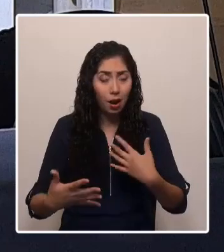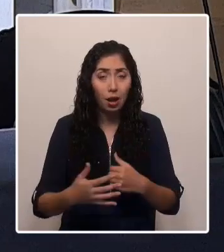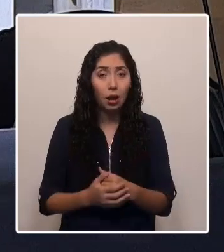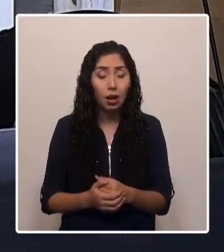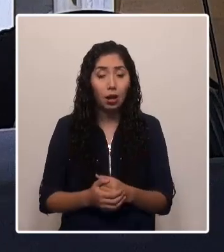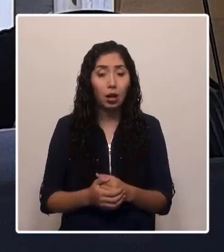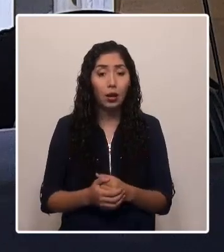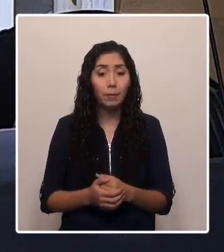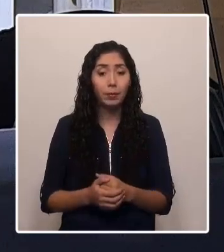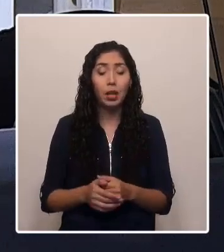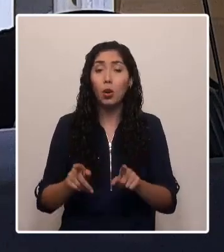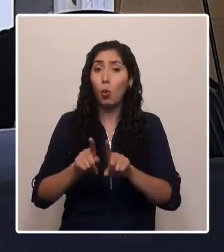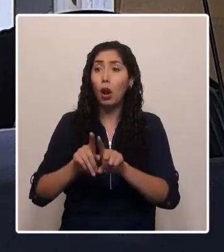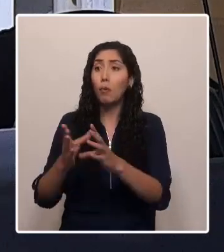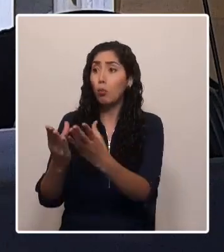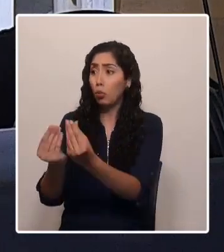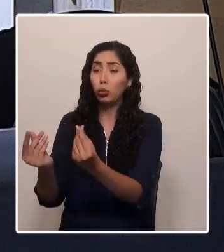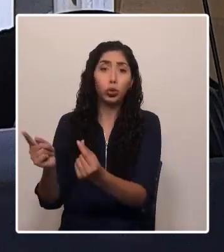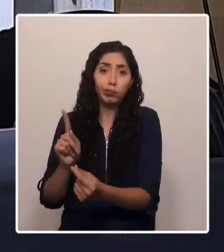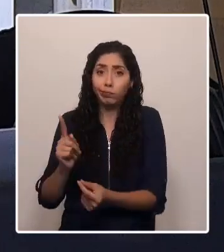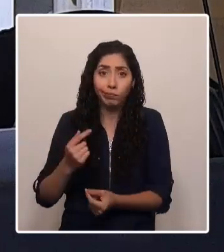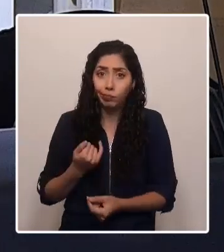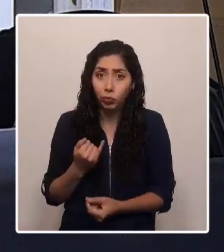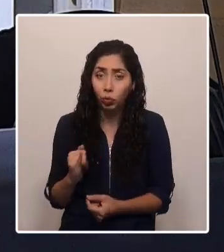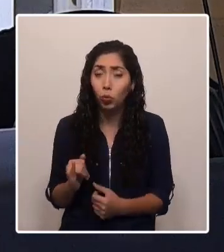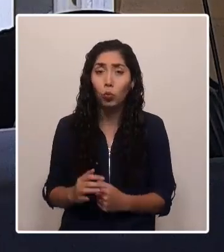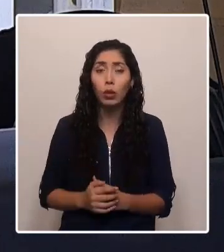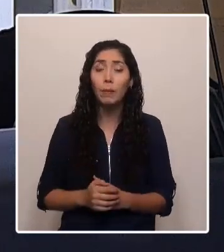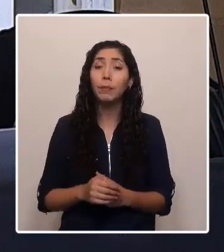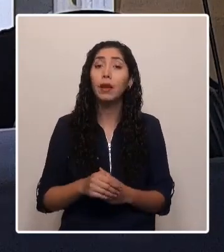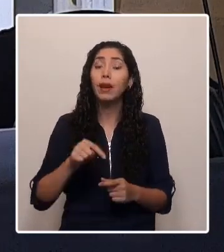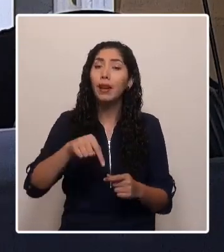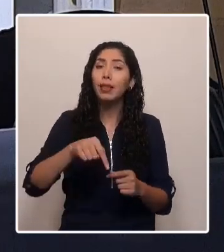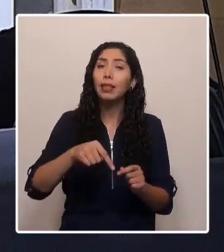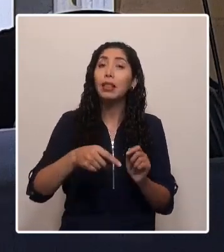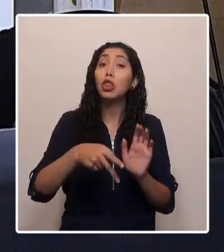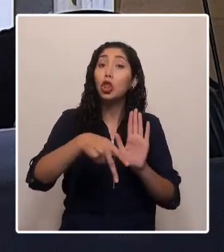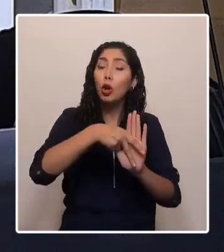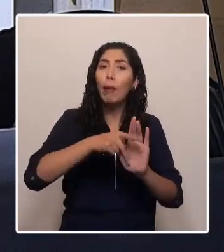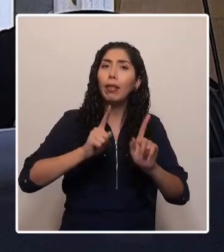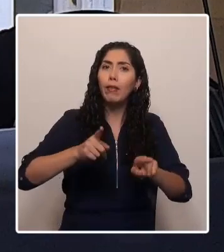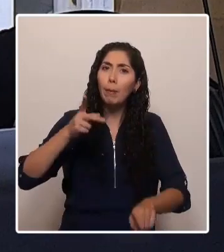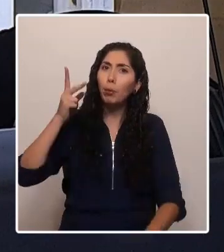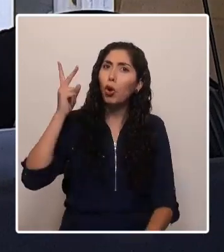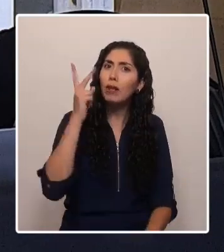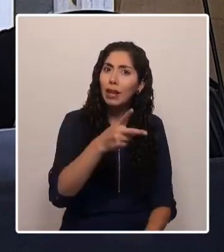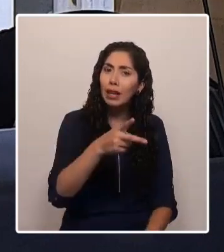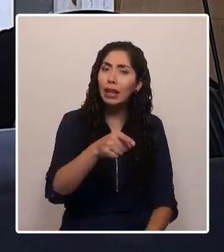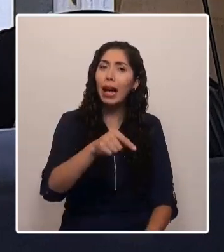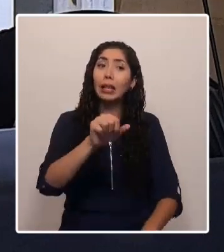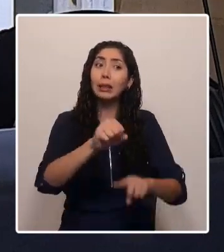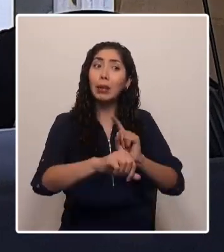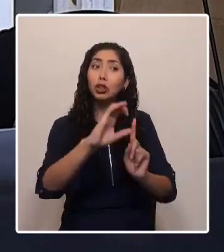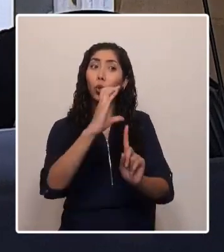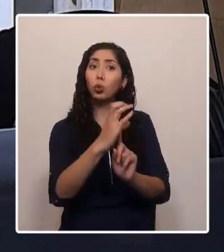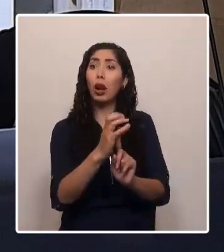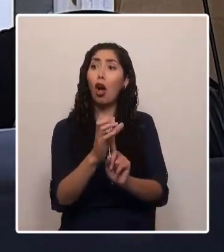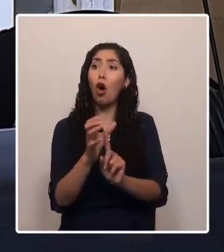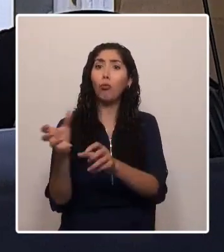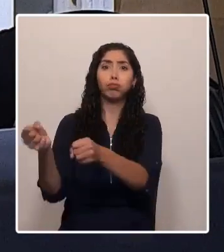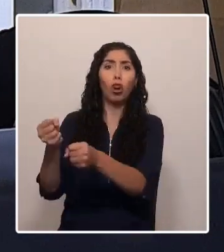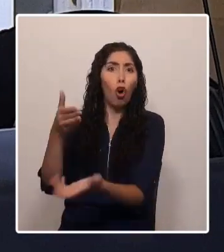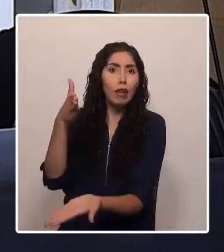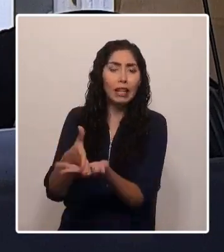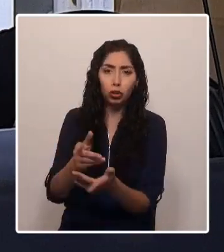consideren inadecuado. En este contexto, la norma debe prohibir que este fenómeno sea forzado y, en su caso, tomar medidas desde el Estado